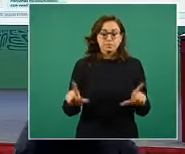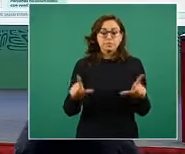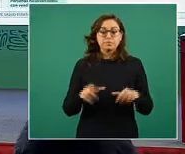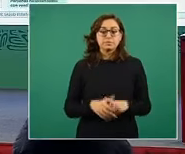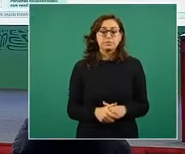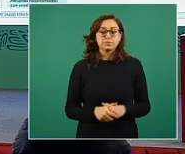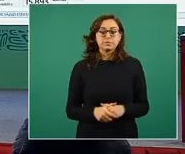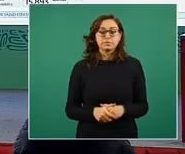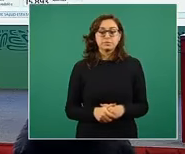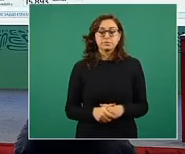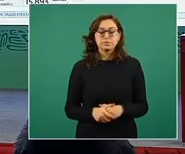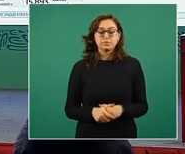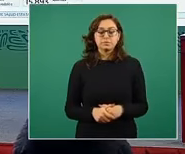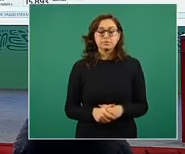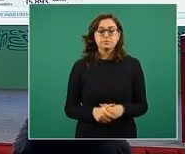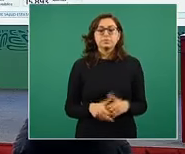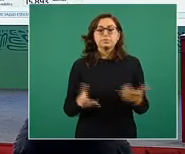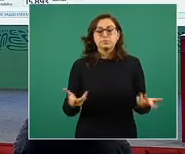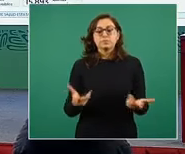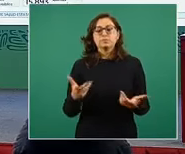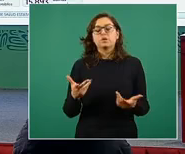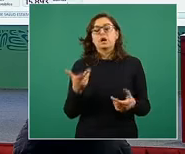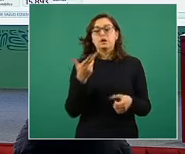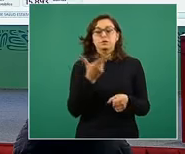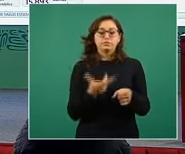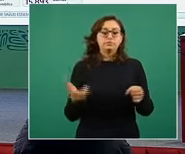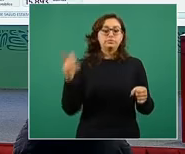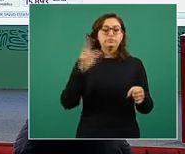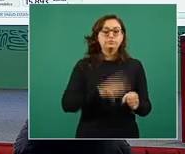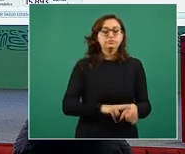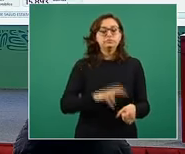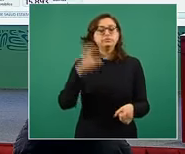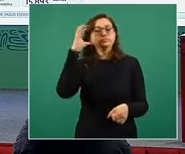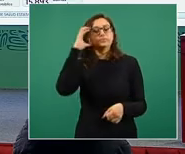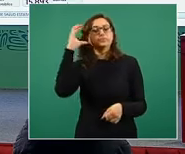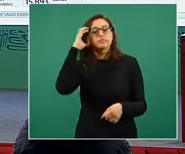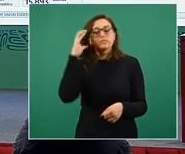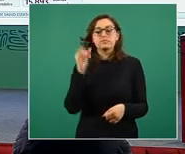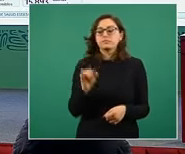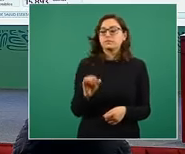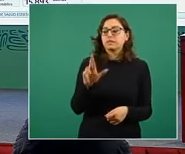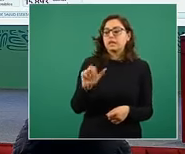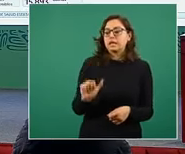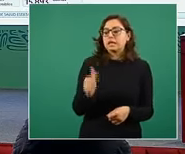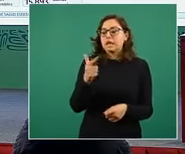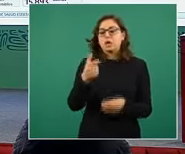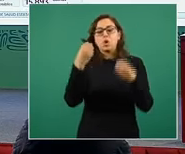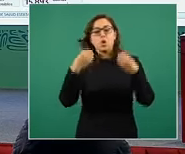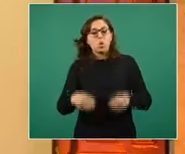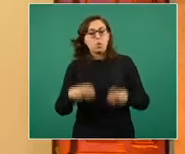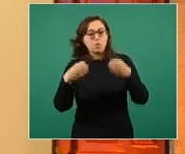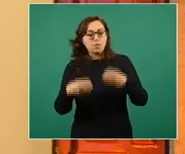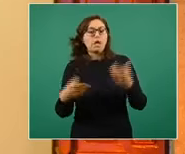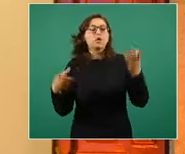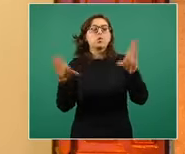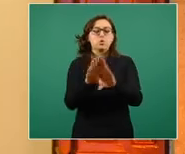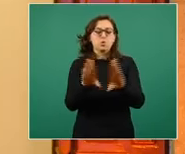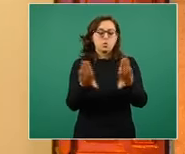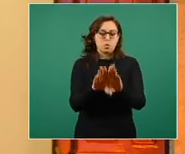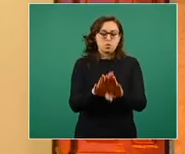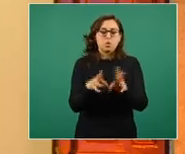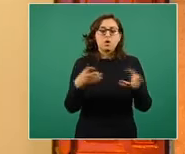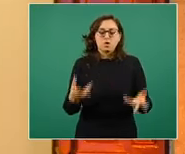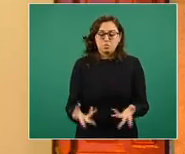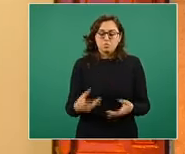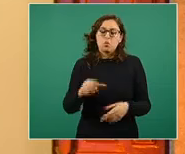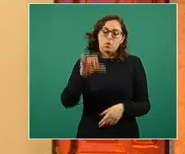enfocamos precisamente a las camas generales, cómo continúa disminuyendo. Para el día de hoy, para efecto de la ocupación nacional